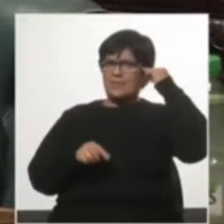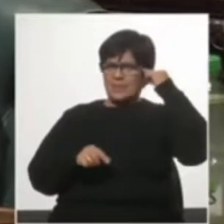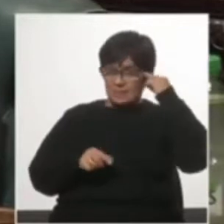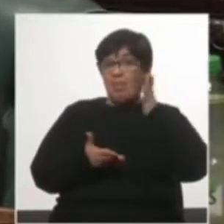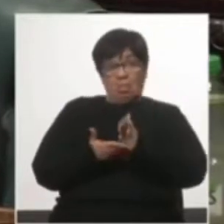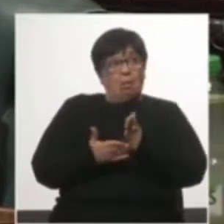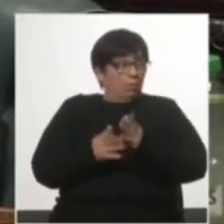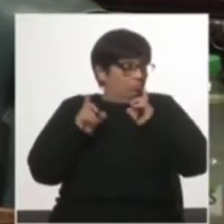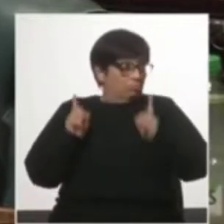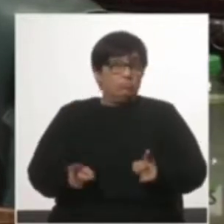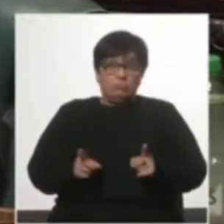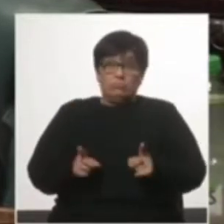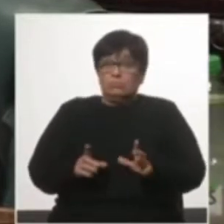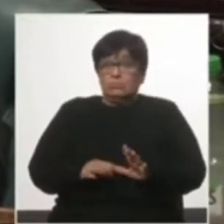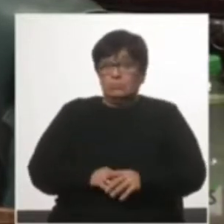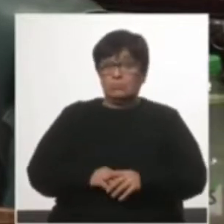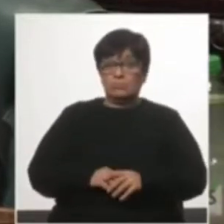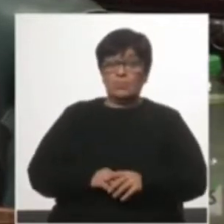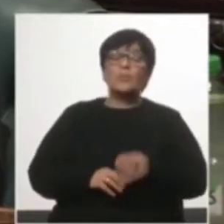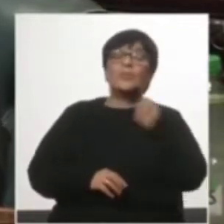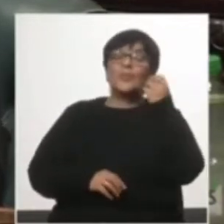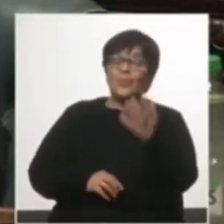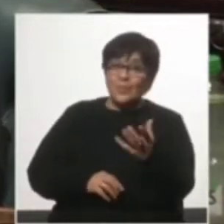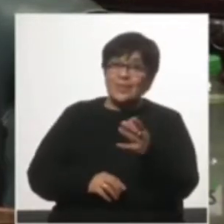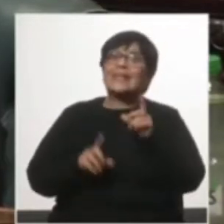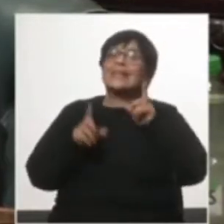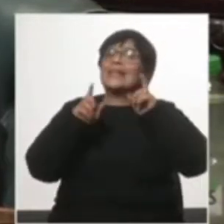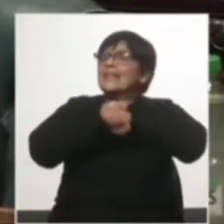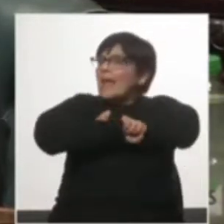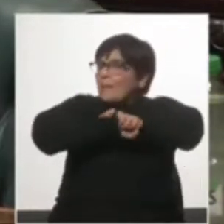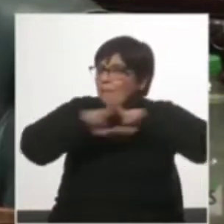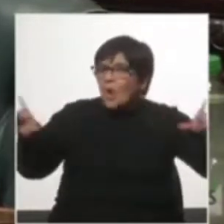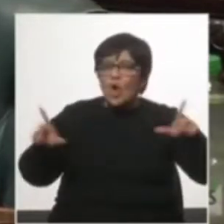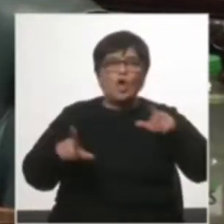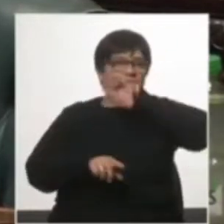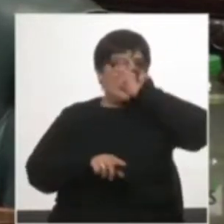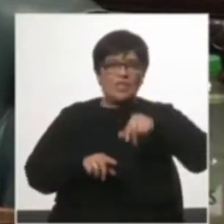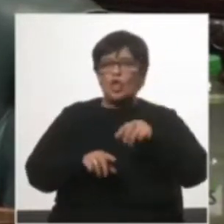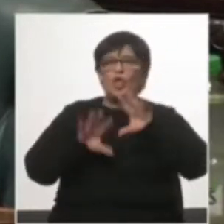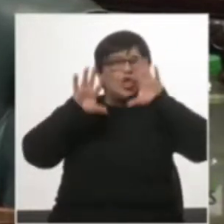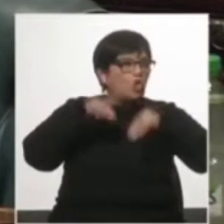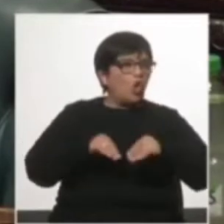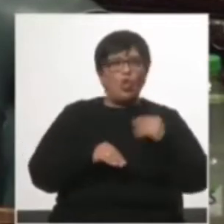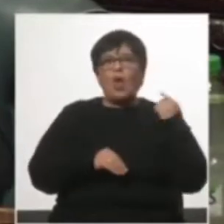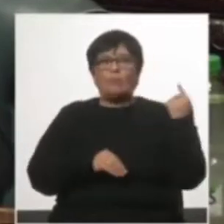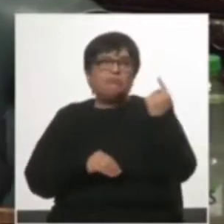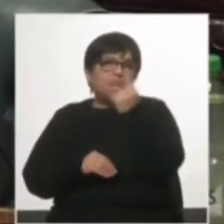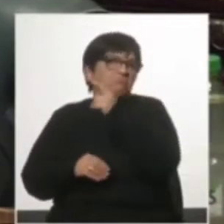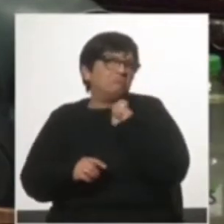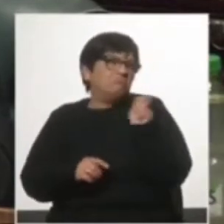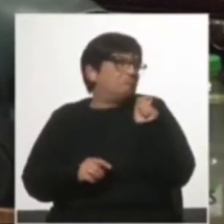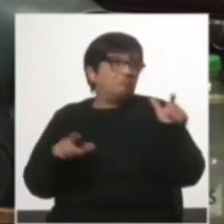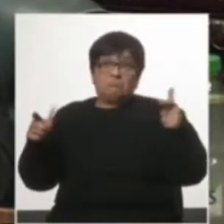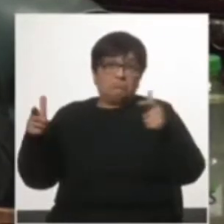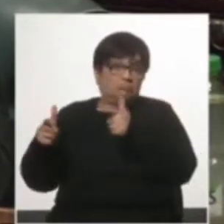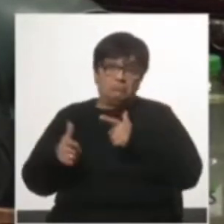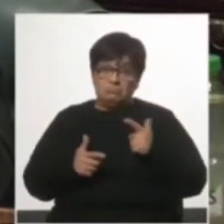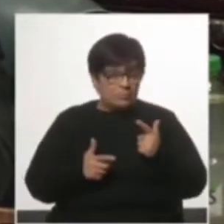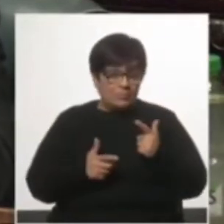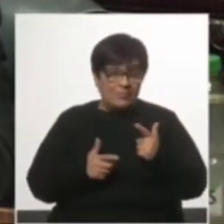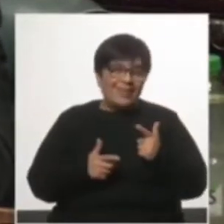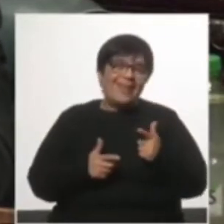esa visión diferente, porque en eso tampoco nadie tiene la verdad en un puño. Si eso fuera